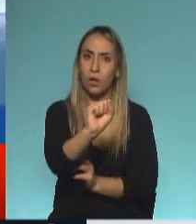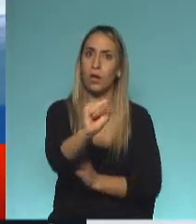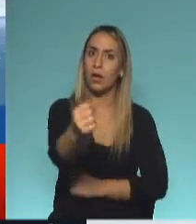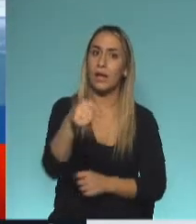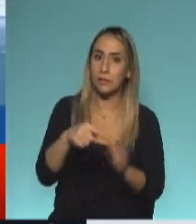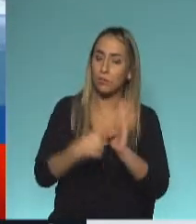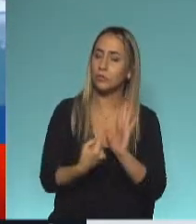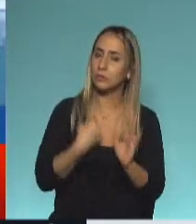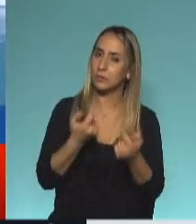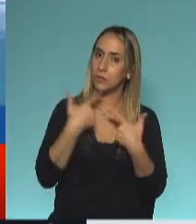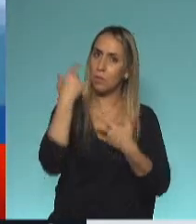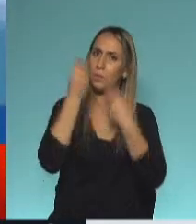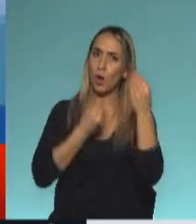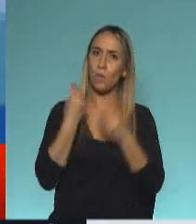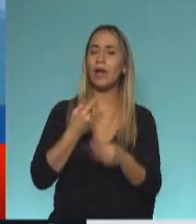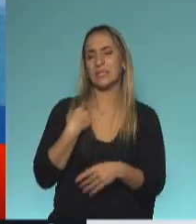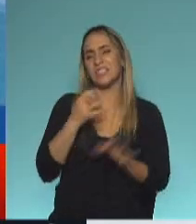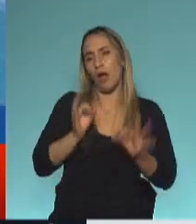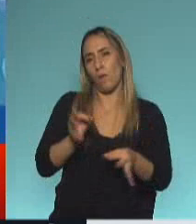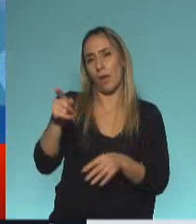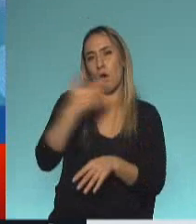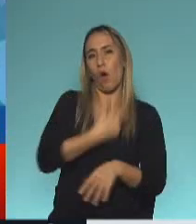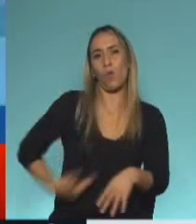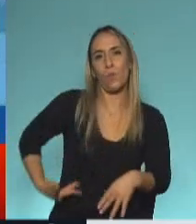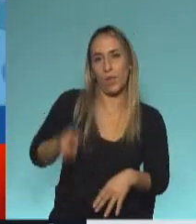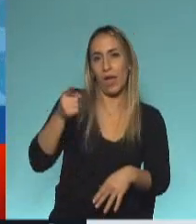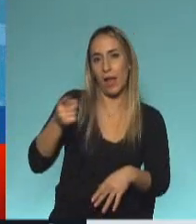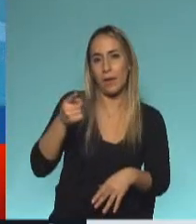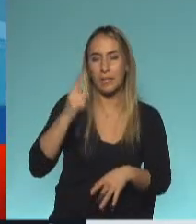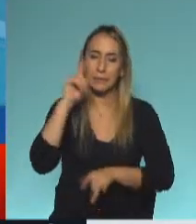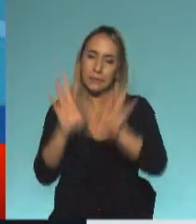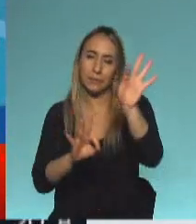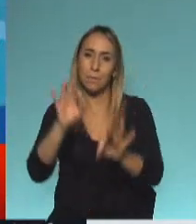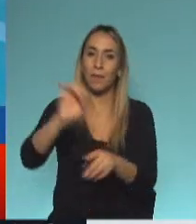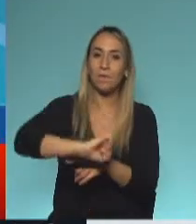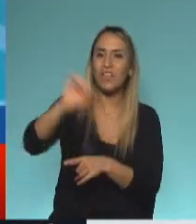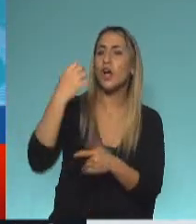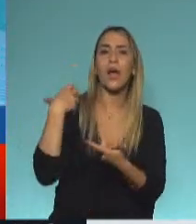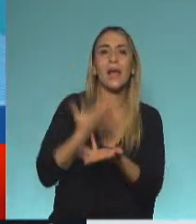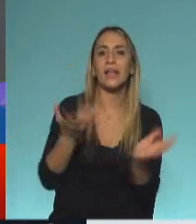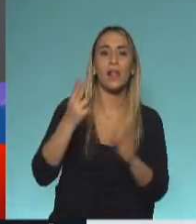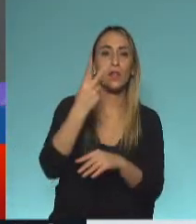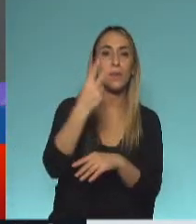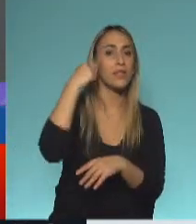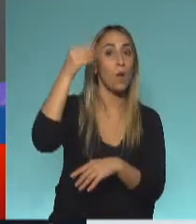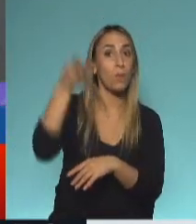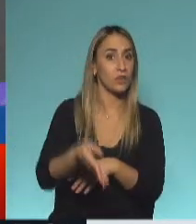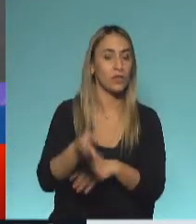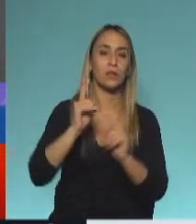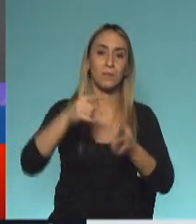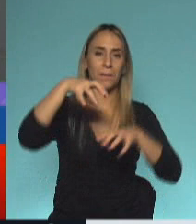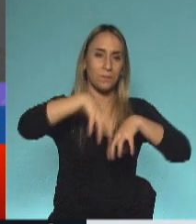desde el winter desde el gobierno se proyecta una inflación general del 29 por ciento las consultoras privadas